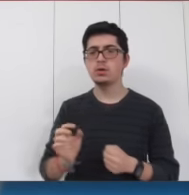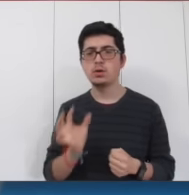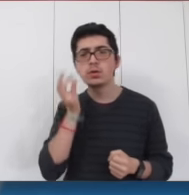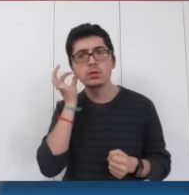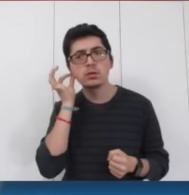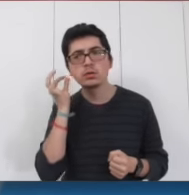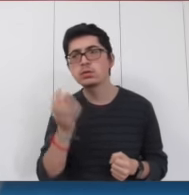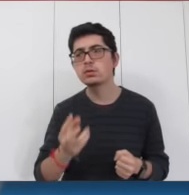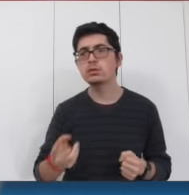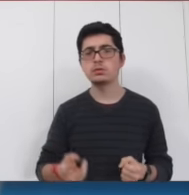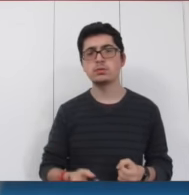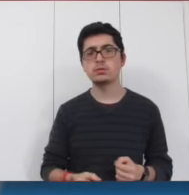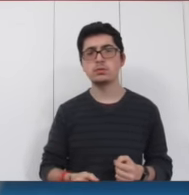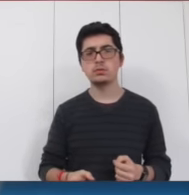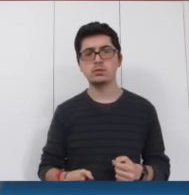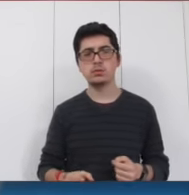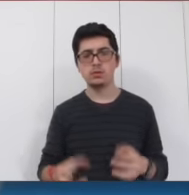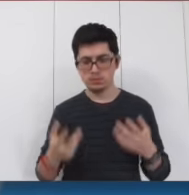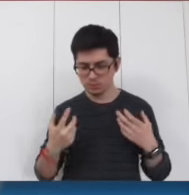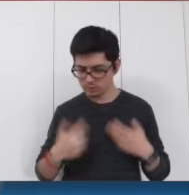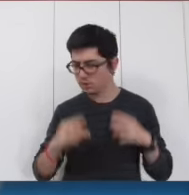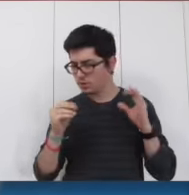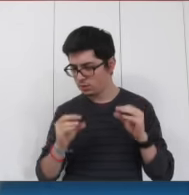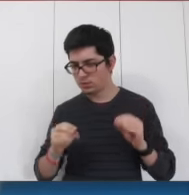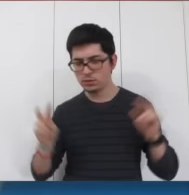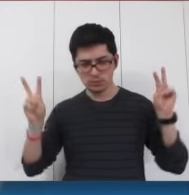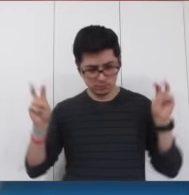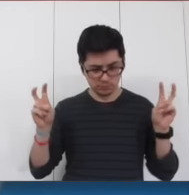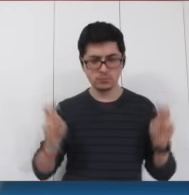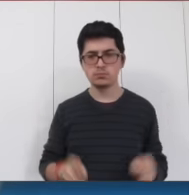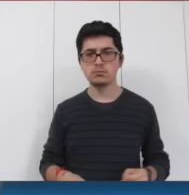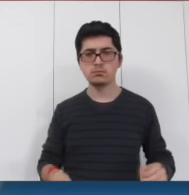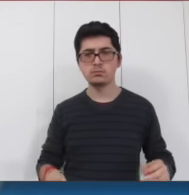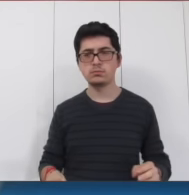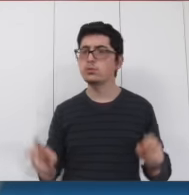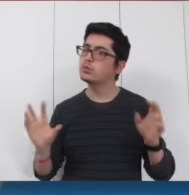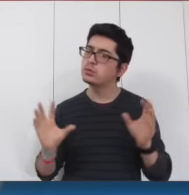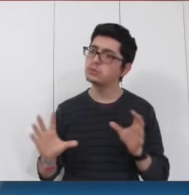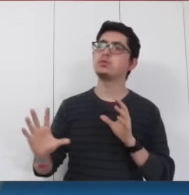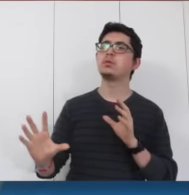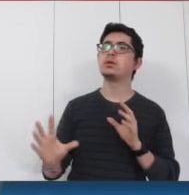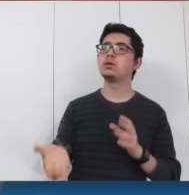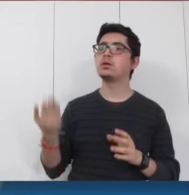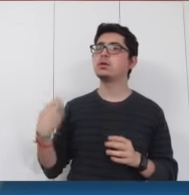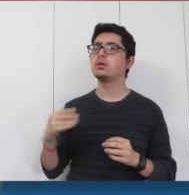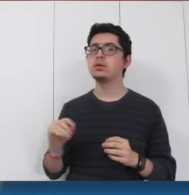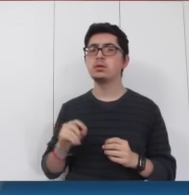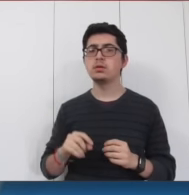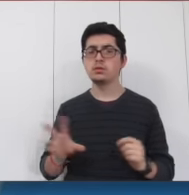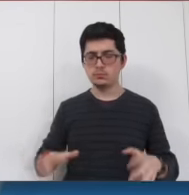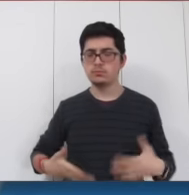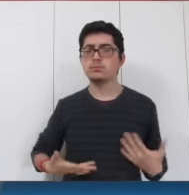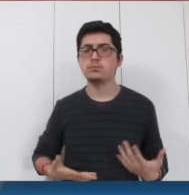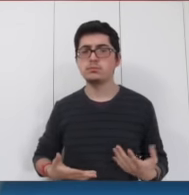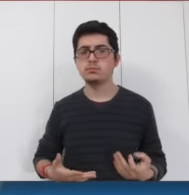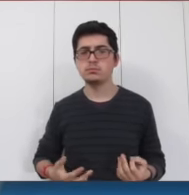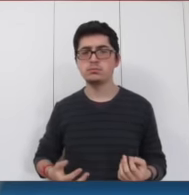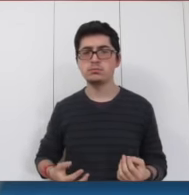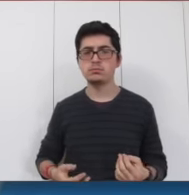mujer y viene a hablarnos sobre un tema que ella no había contemplado antes y de que realmente es